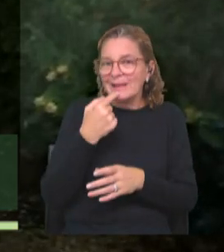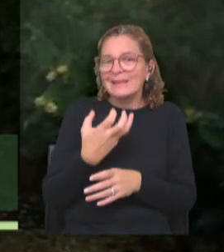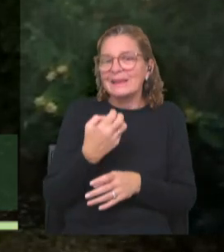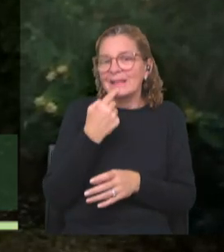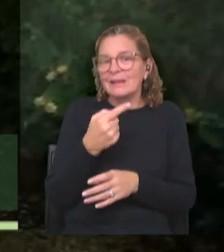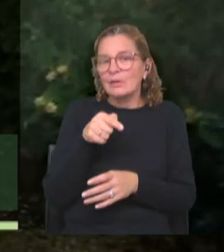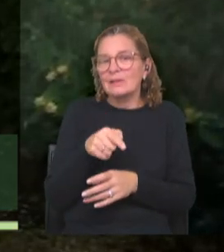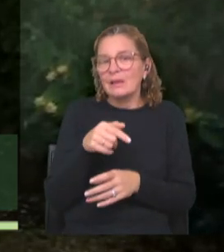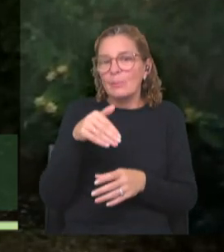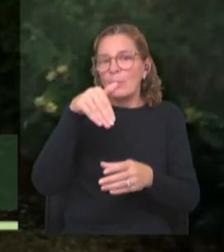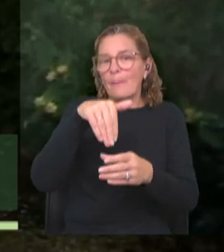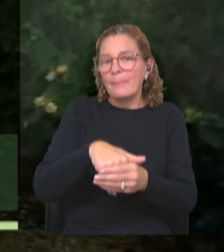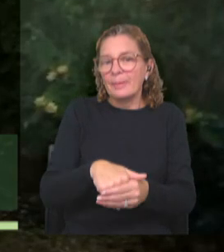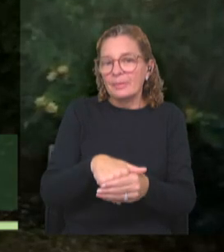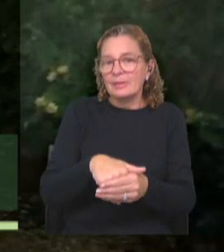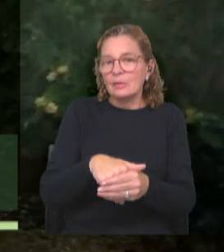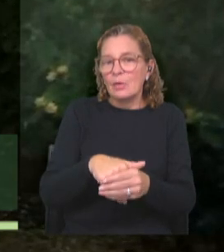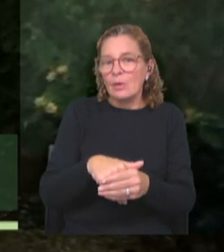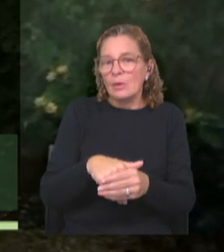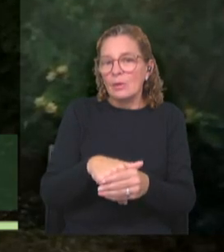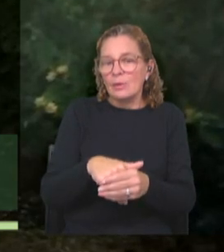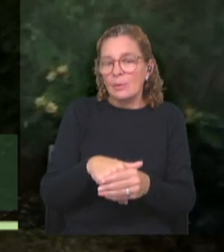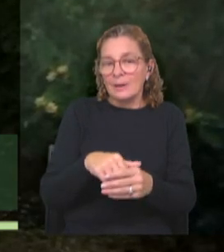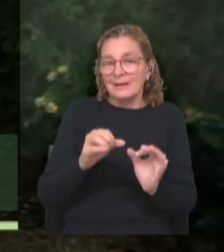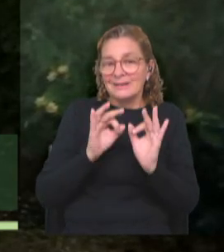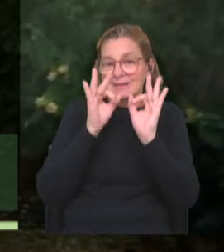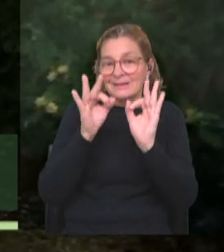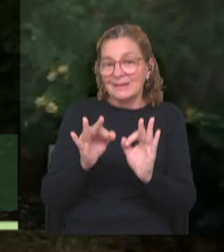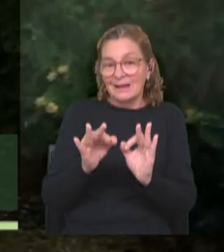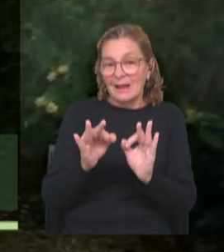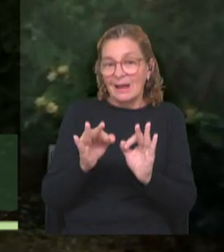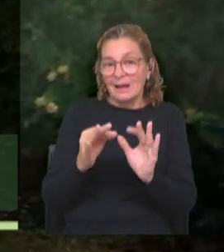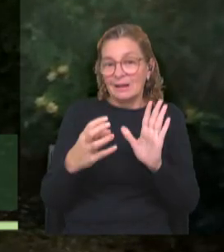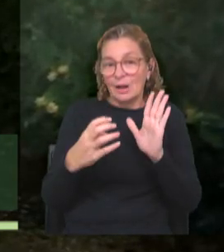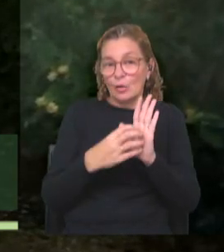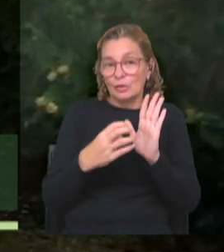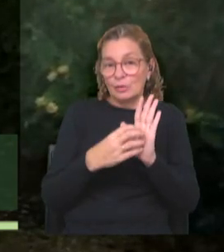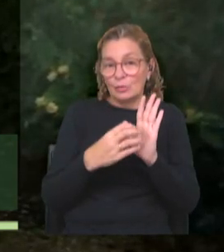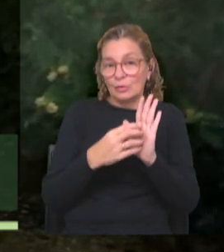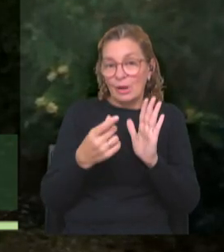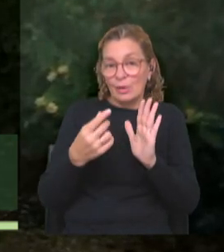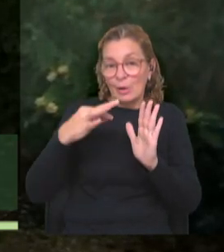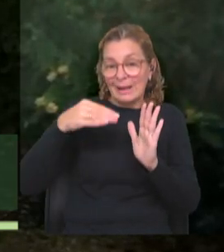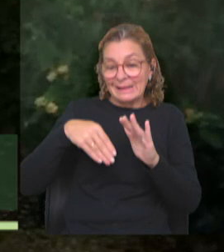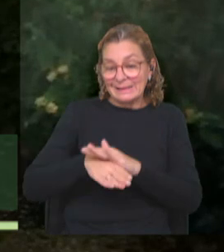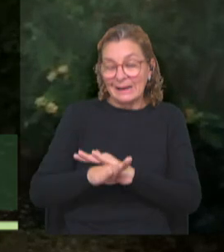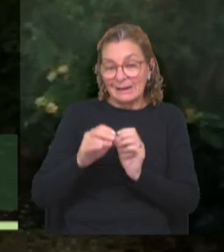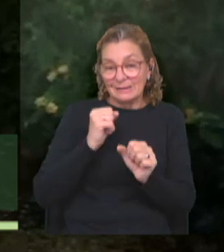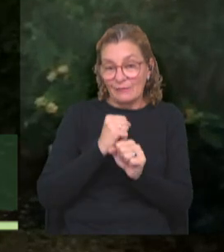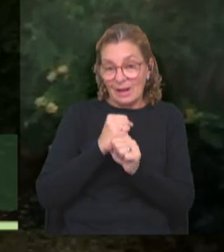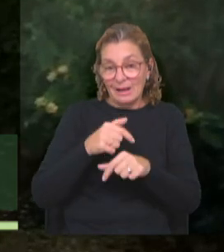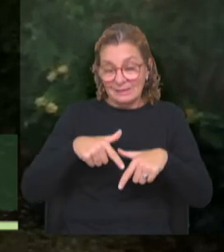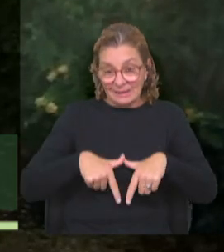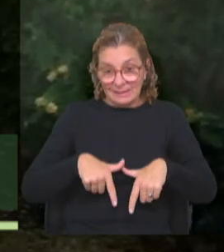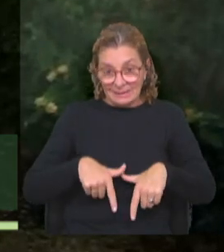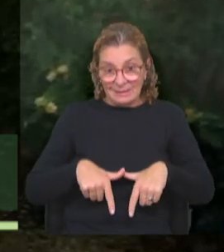con este plebiscito para lograr que mediante la Constitución los ingresos a las intendencias y los ingresos en